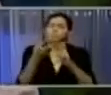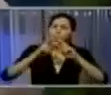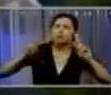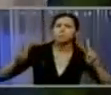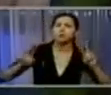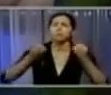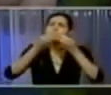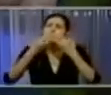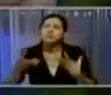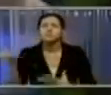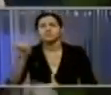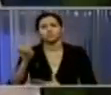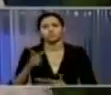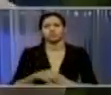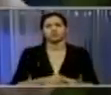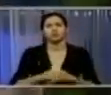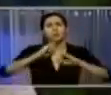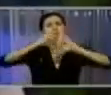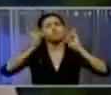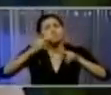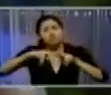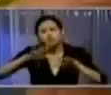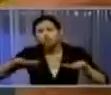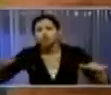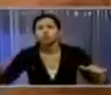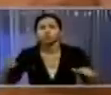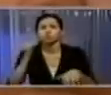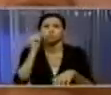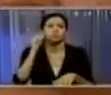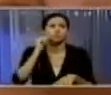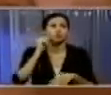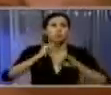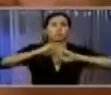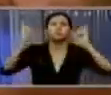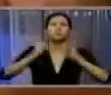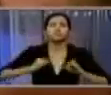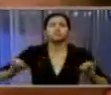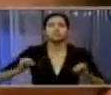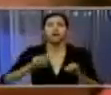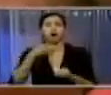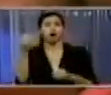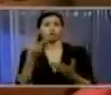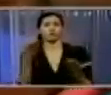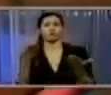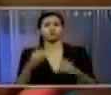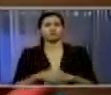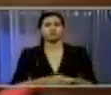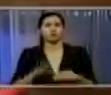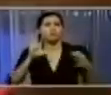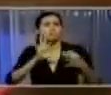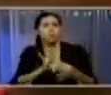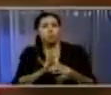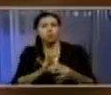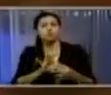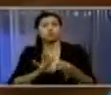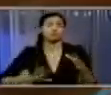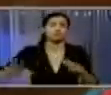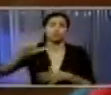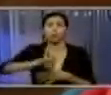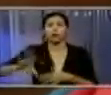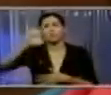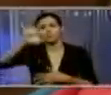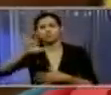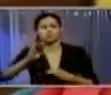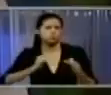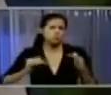Venezuela, por la felicidad de nuestros niños, de nuestras niñas, por la felicidad de nuestra juventud, por la unión de nuestra patria, por la